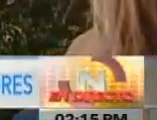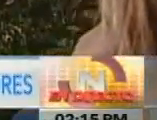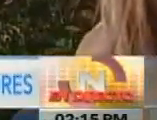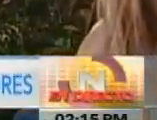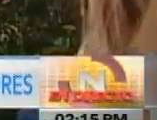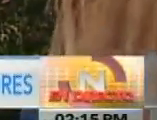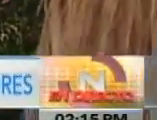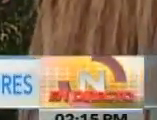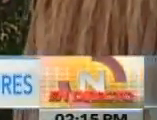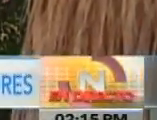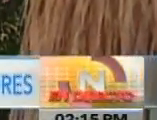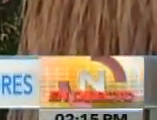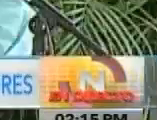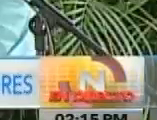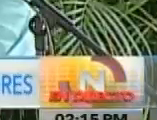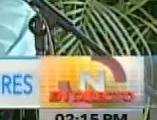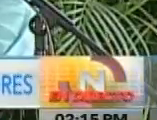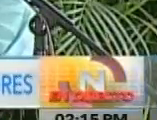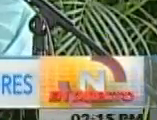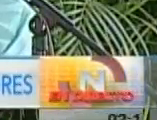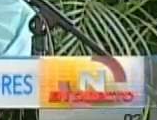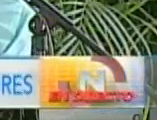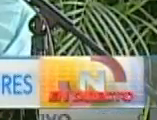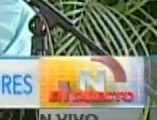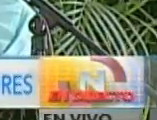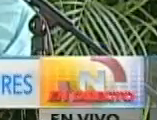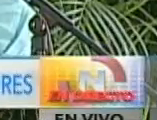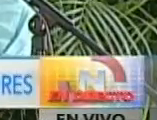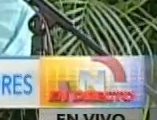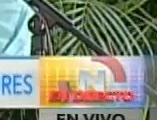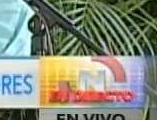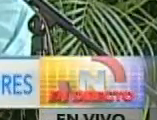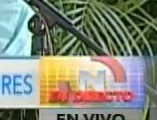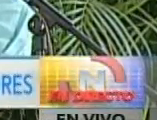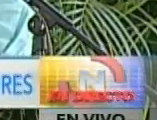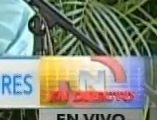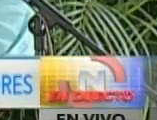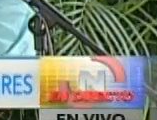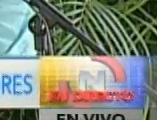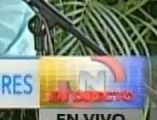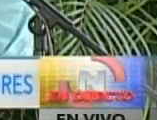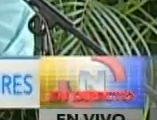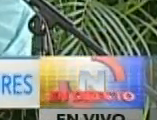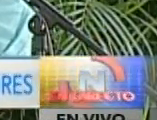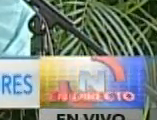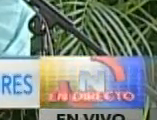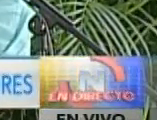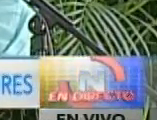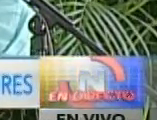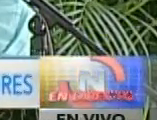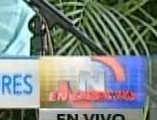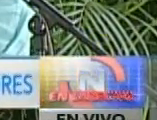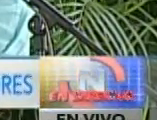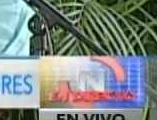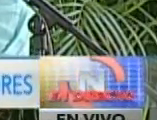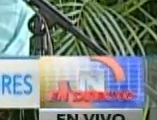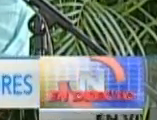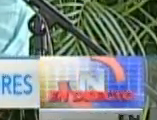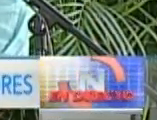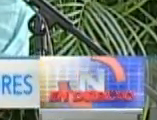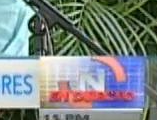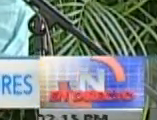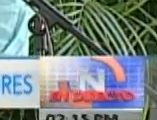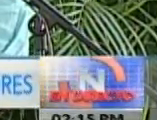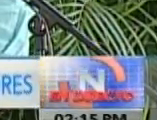Jennifer, este es un proyecto muy importante. ¿Qué nos puede decir Jennifer, presidenta de la Federación de Estudiantes de Educación Media?